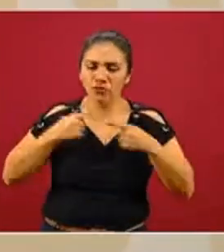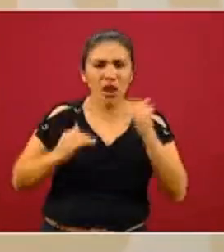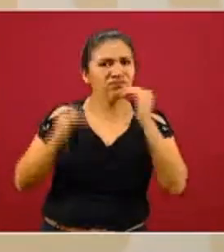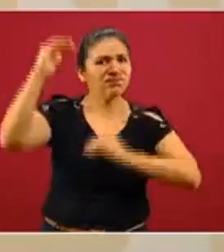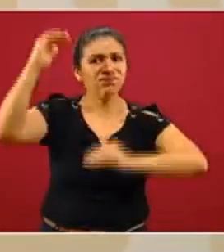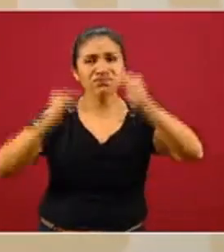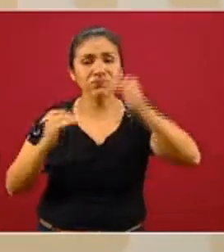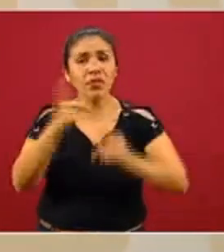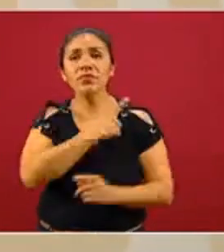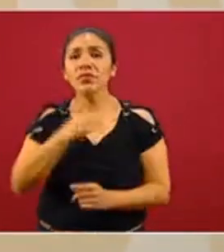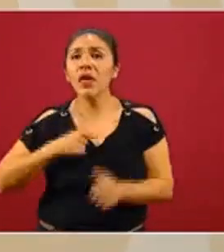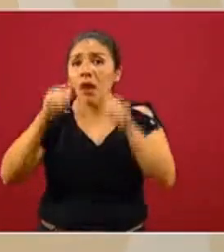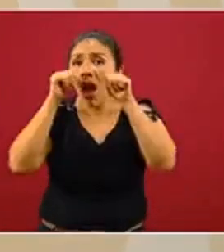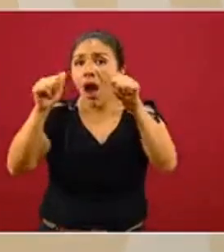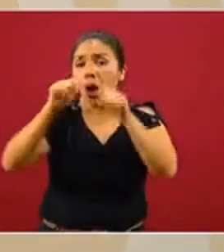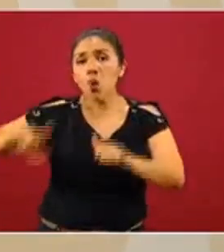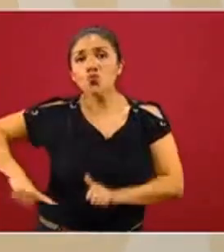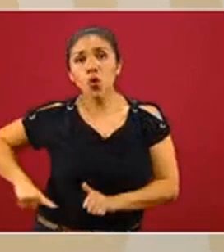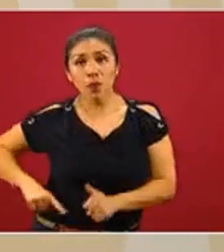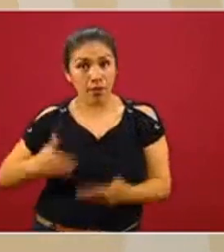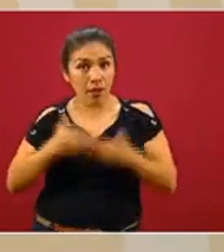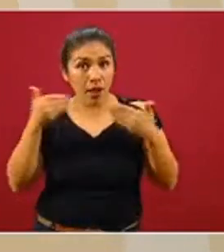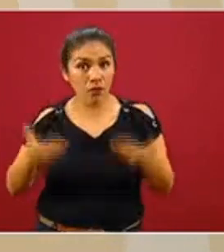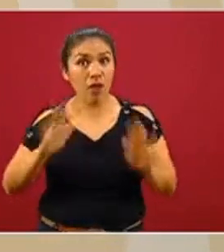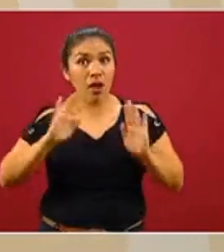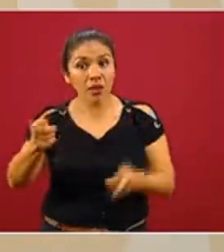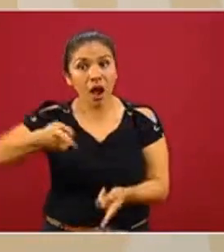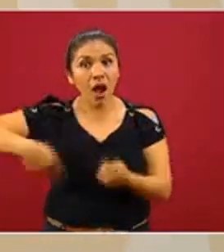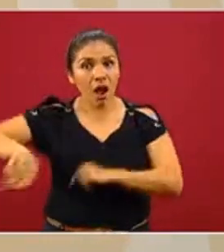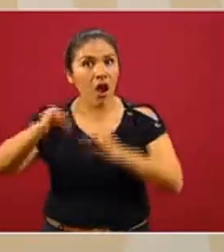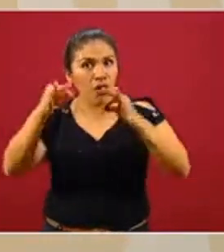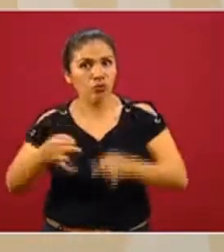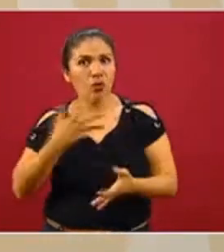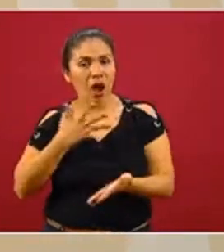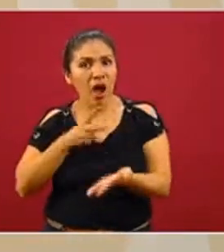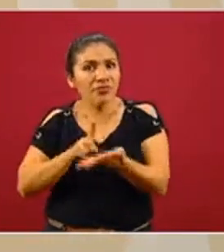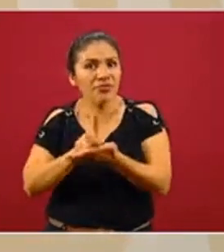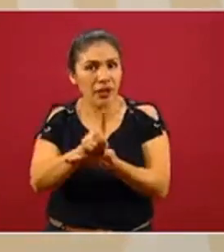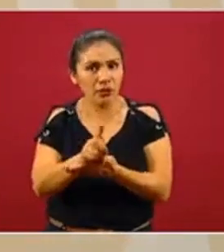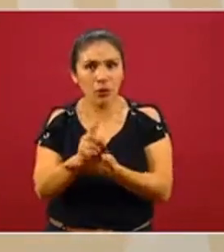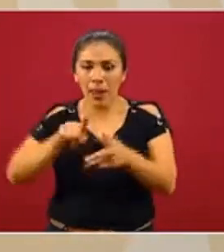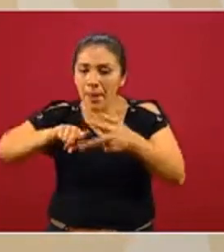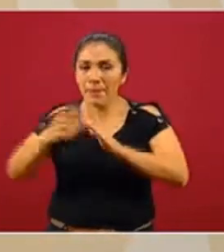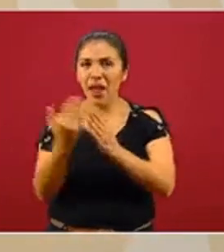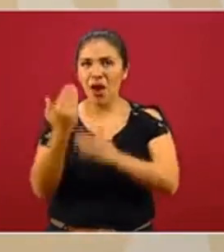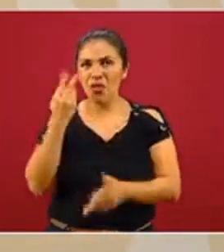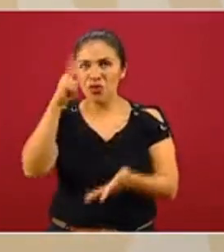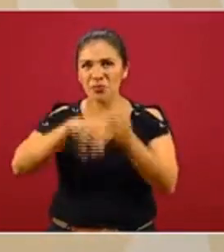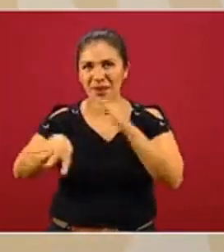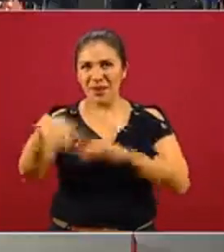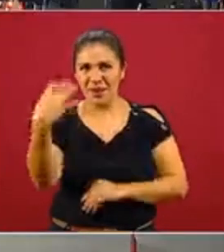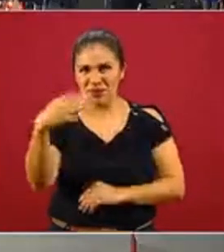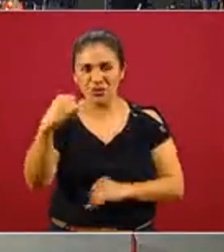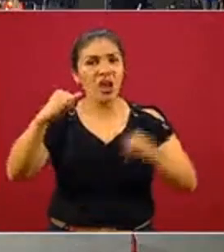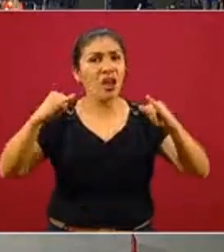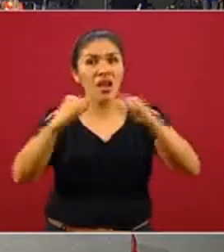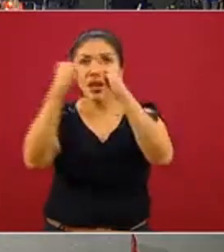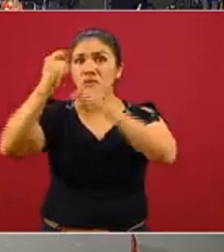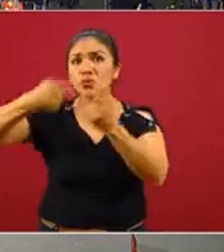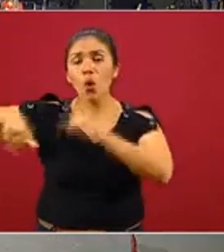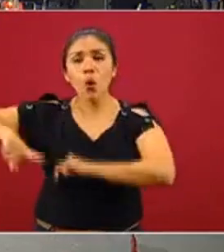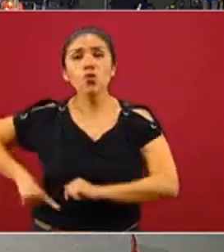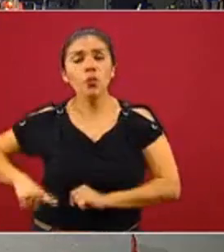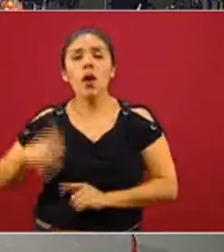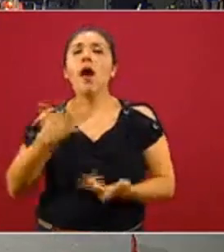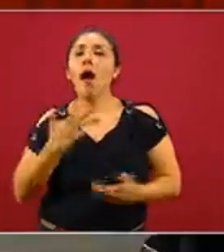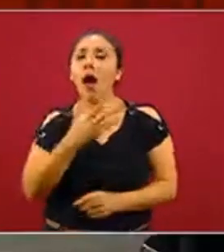necesidad de ser atendido por el Estado y hoy que ya son sujetos formales de derechos desde el 2014, las instituciones públicas tenemos las